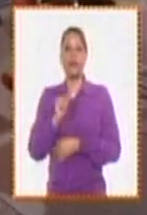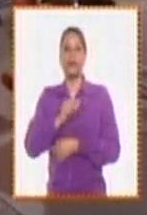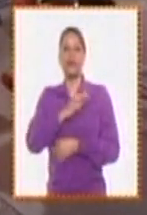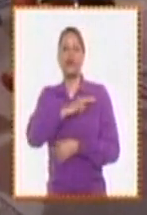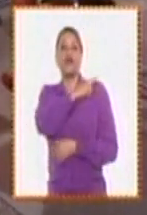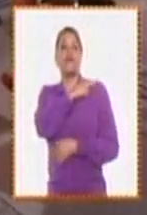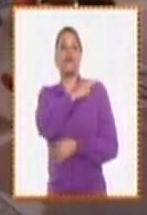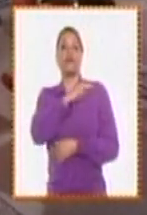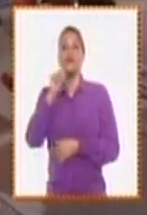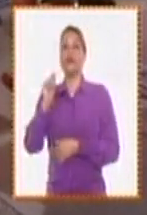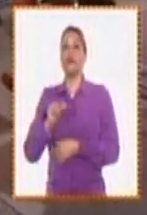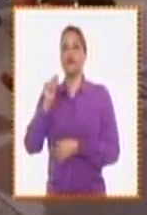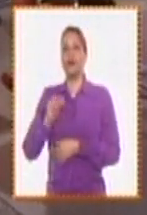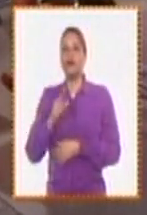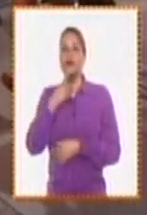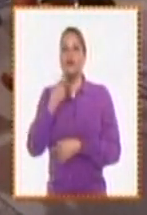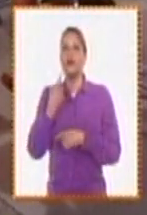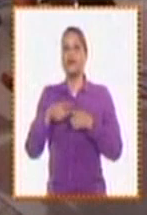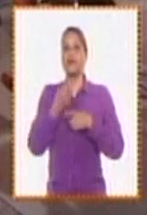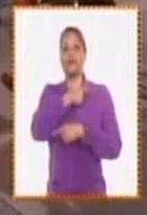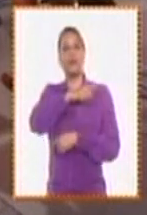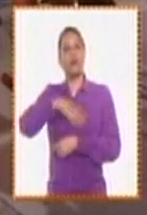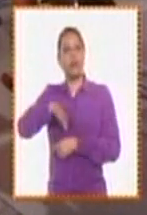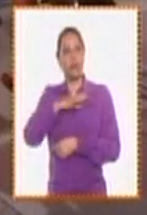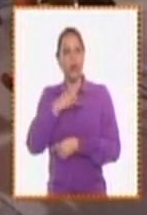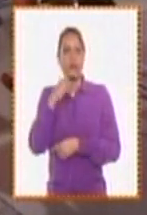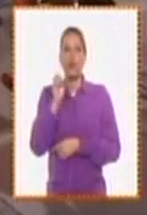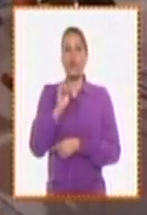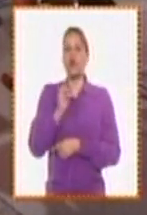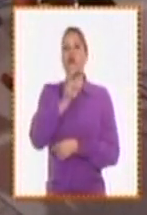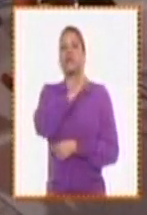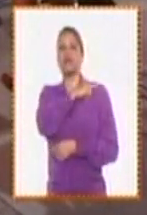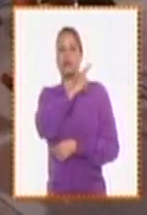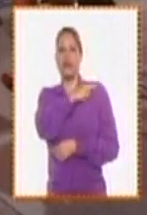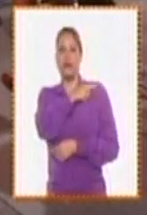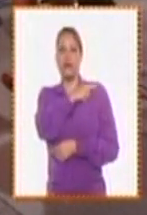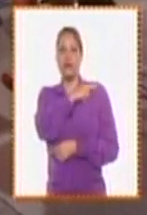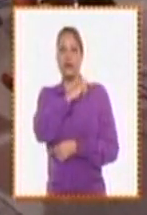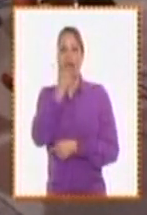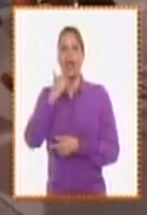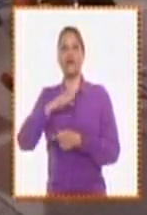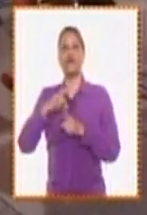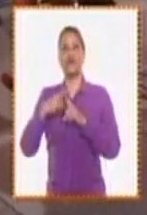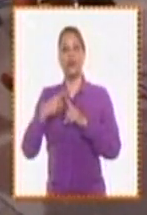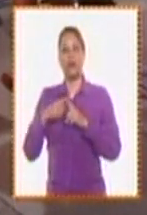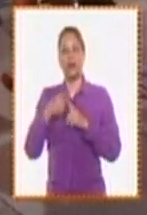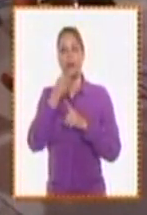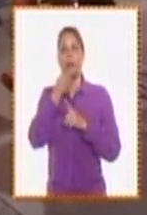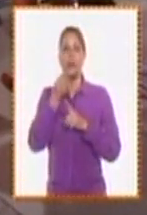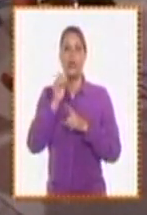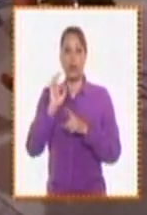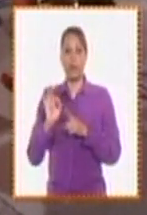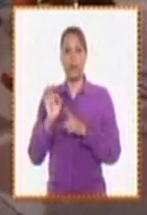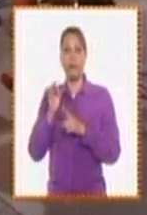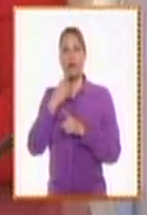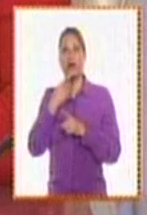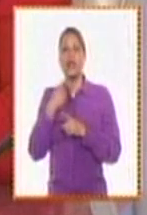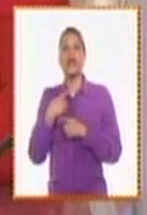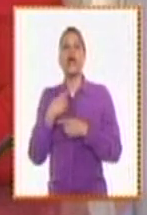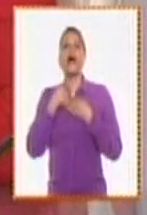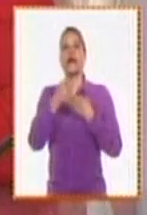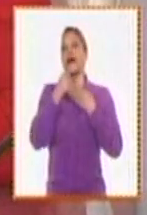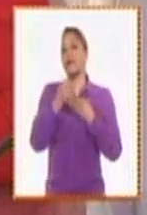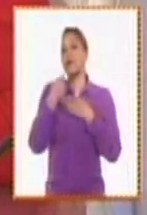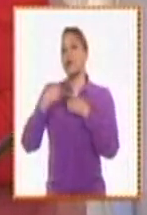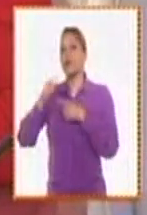funcionarios o empleados públicos, a las autoridades, a sus agentes auxiliares, que faciliten o que cometan ellos mismos, que faciliten entonces a